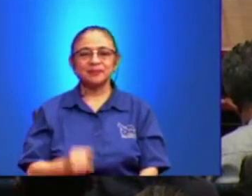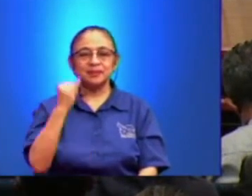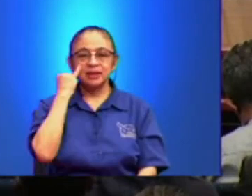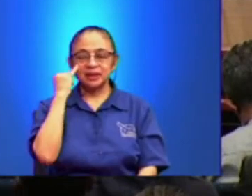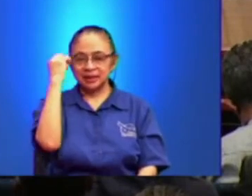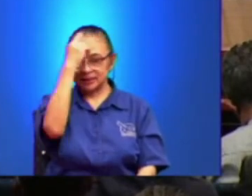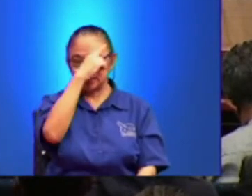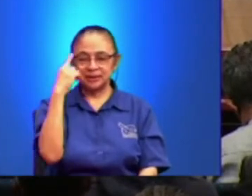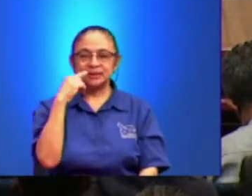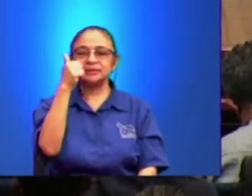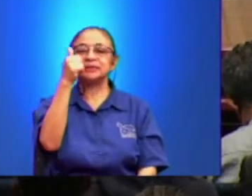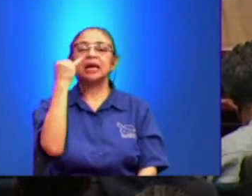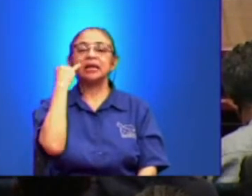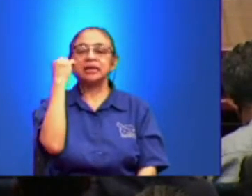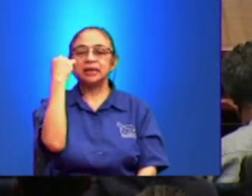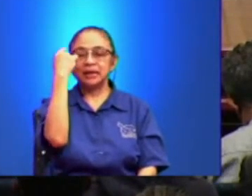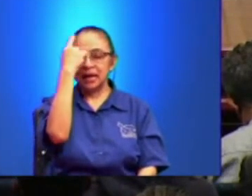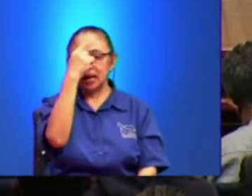hablo de jesús